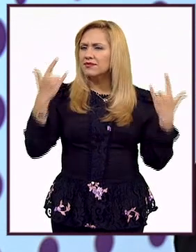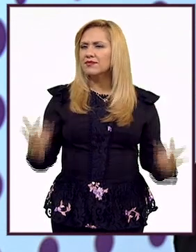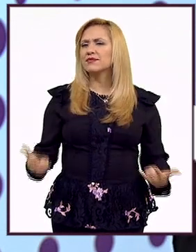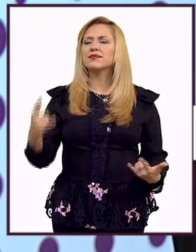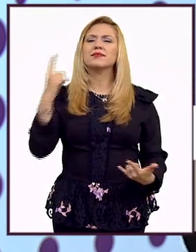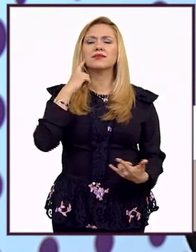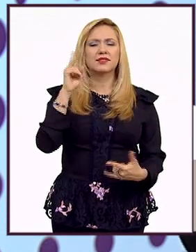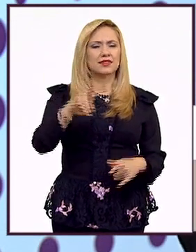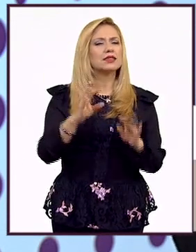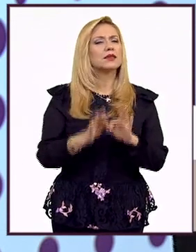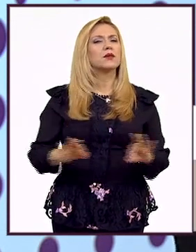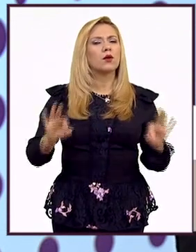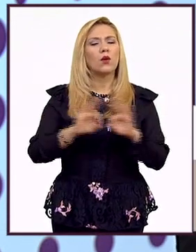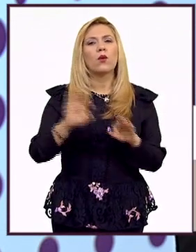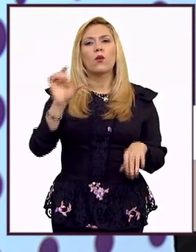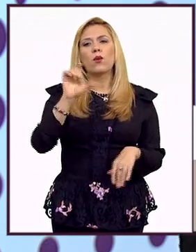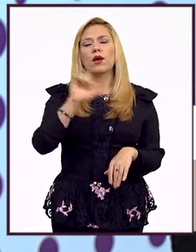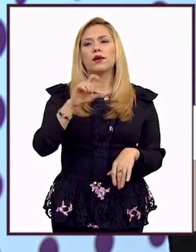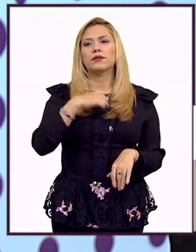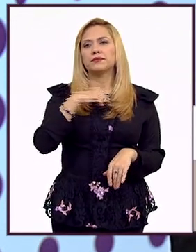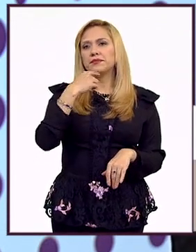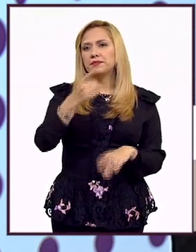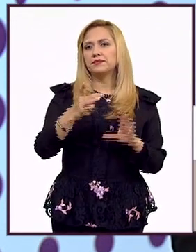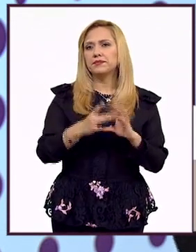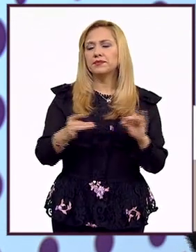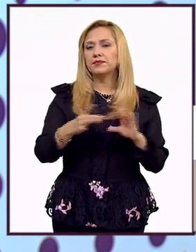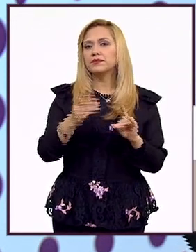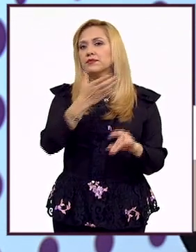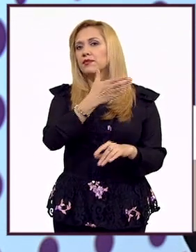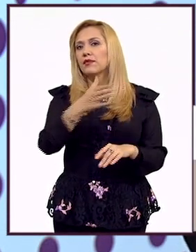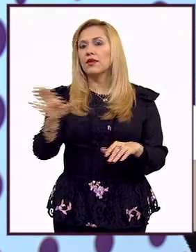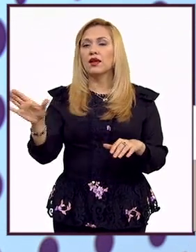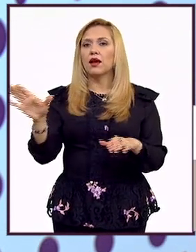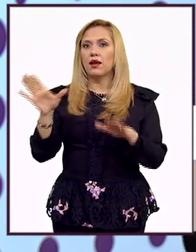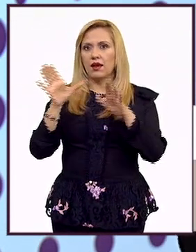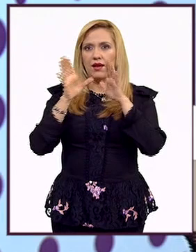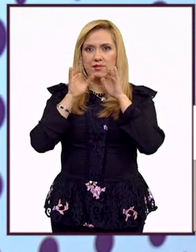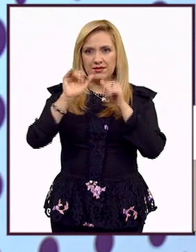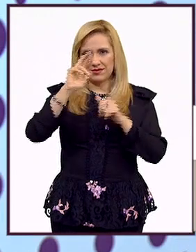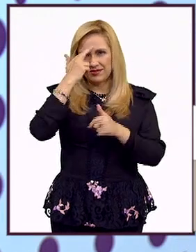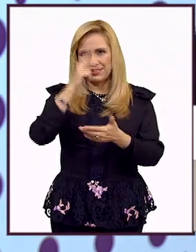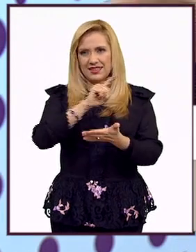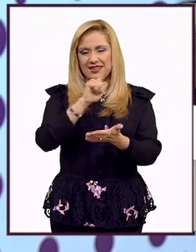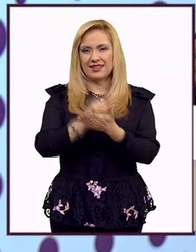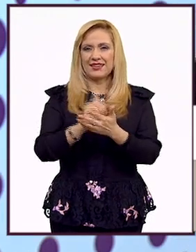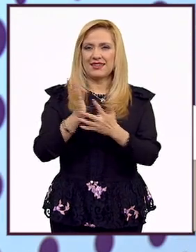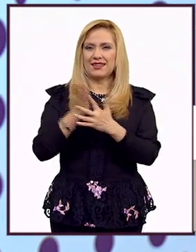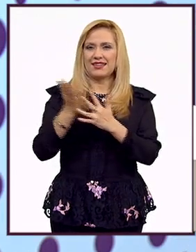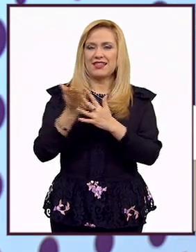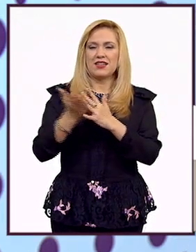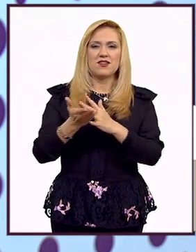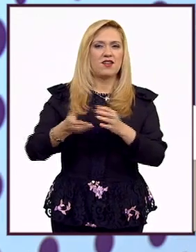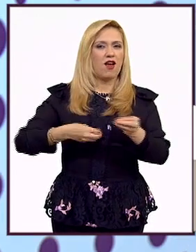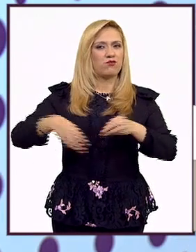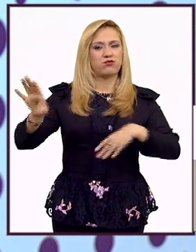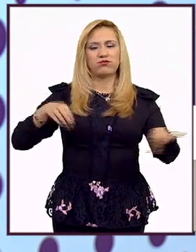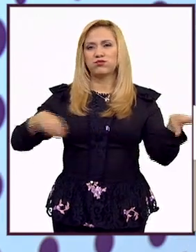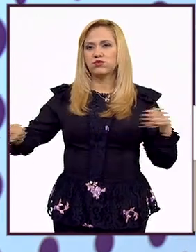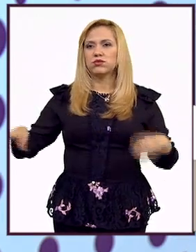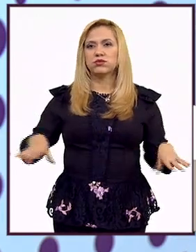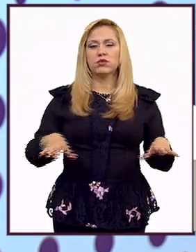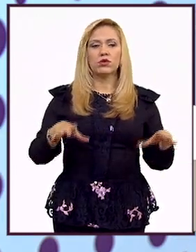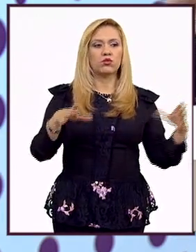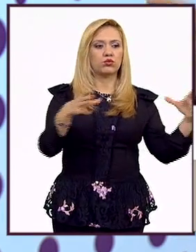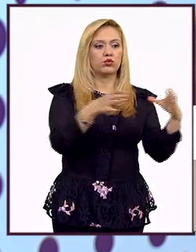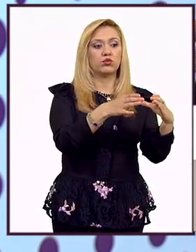importante, ¿no? Cuando yo hablaba de esa gran reforma agraria repartió las tierras. Las tierras que estaban concentradas en unas pocas manos